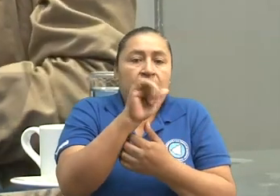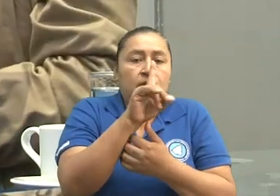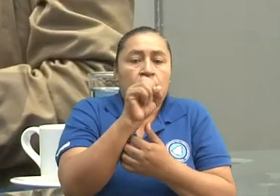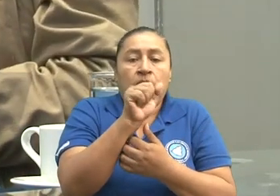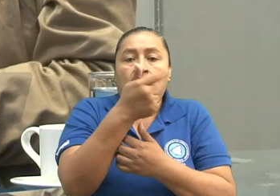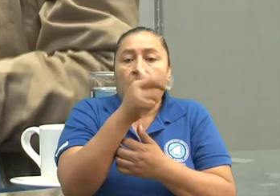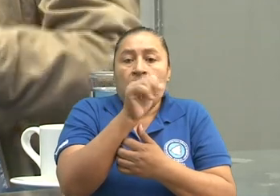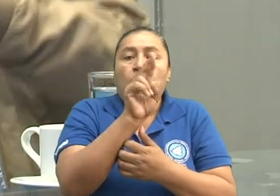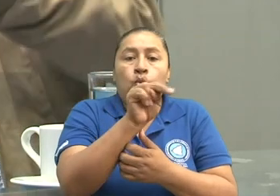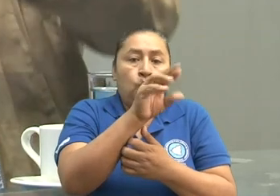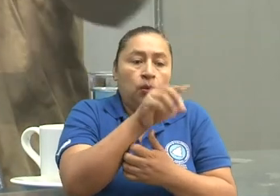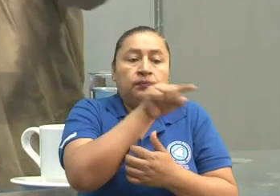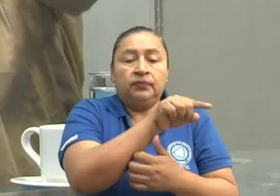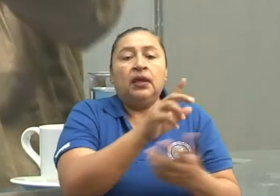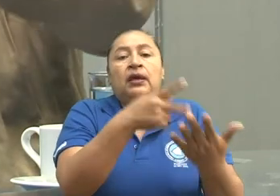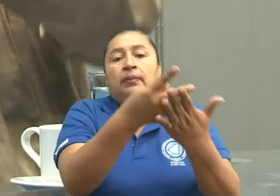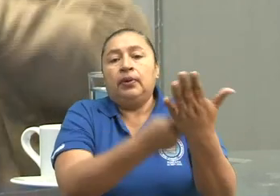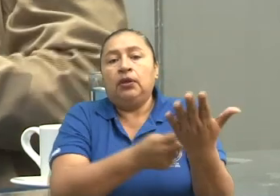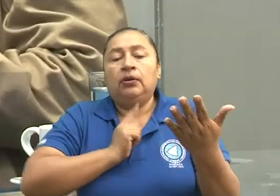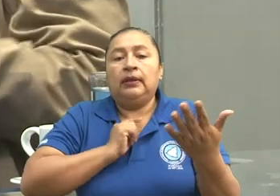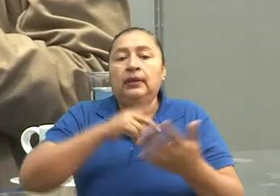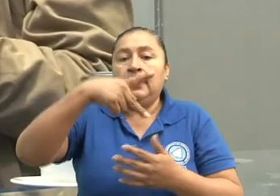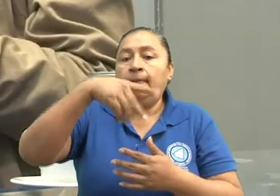Nacional Opositora, como el proyecto que tenía Pedro